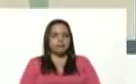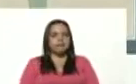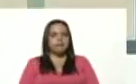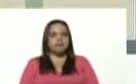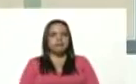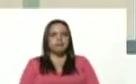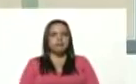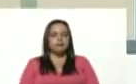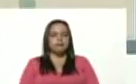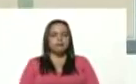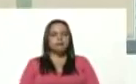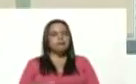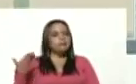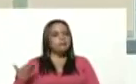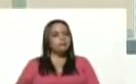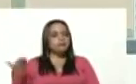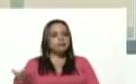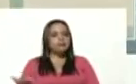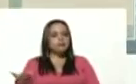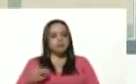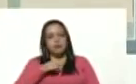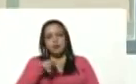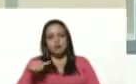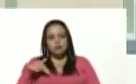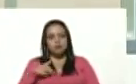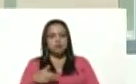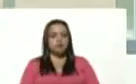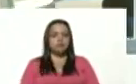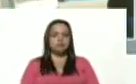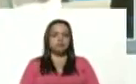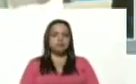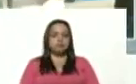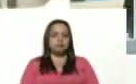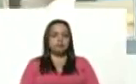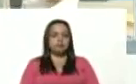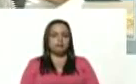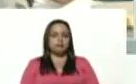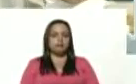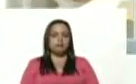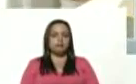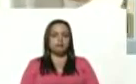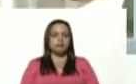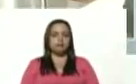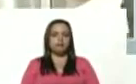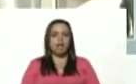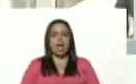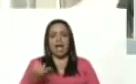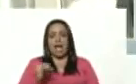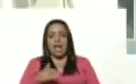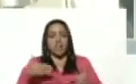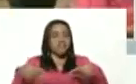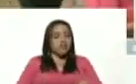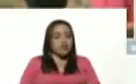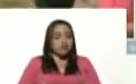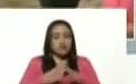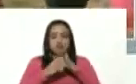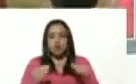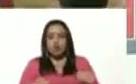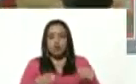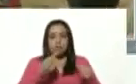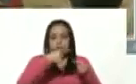muy importante. Nosotros estamos, bueno, con un gran esfuerzo para que todos los